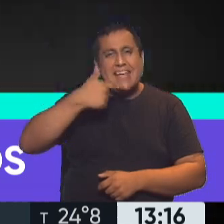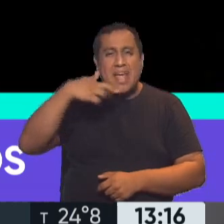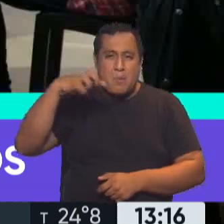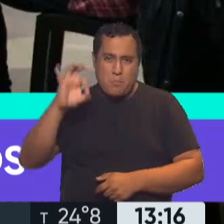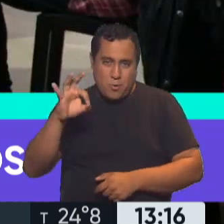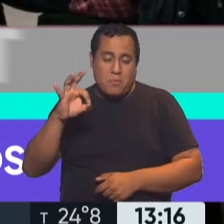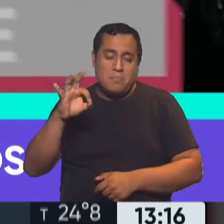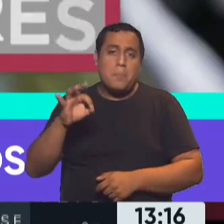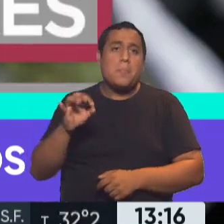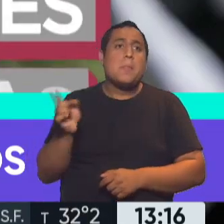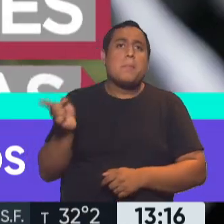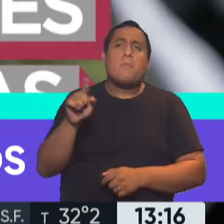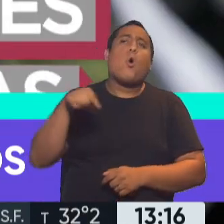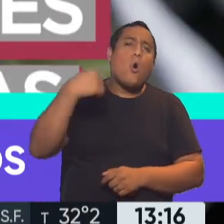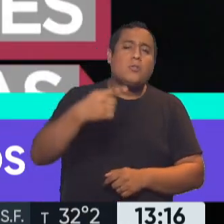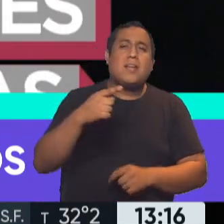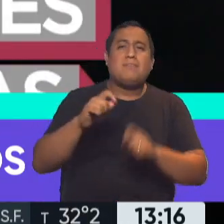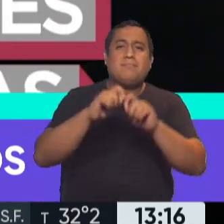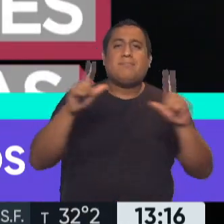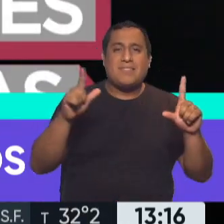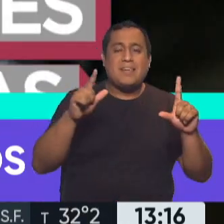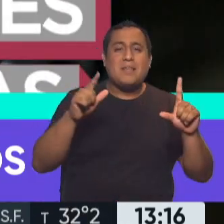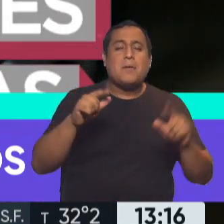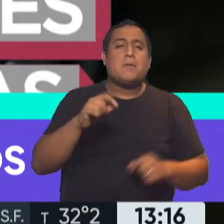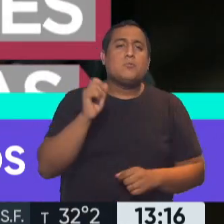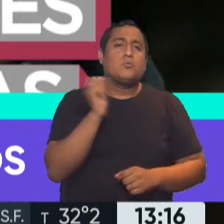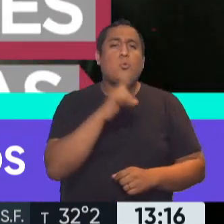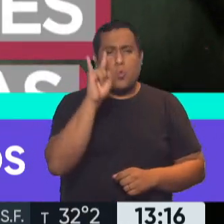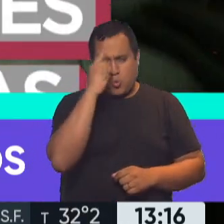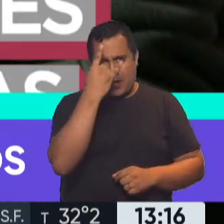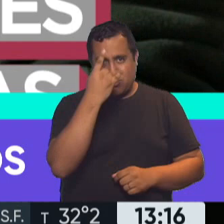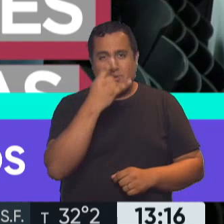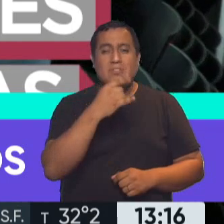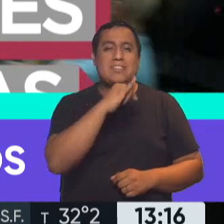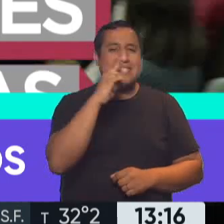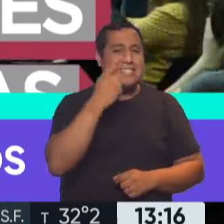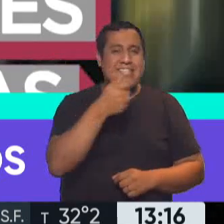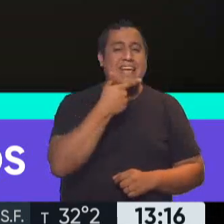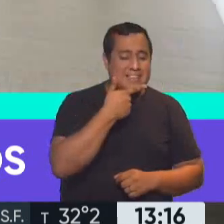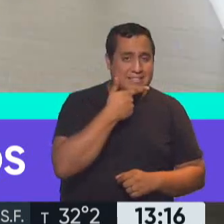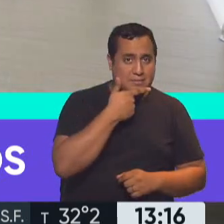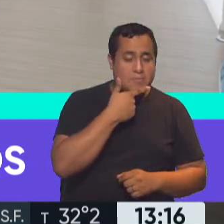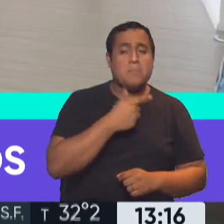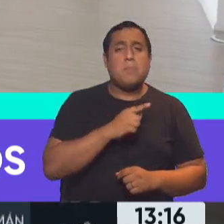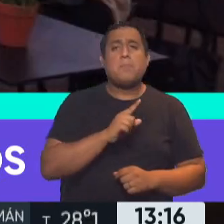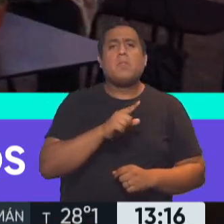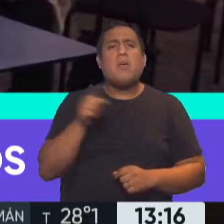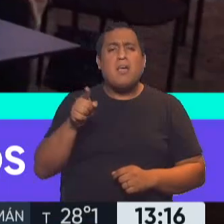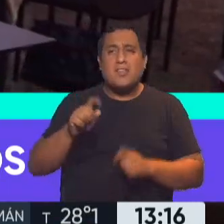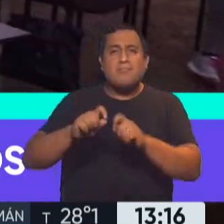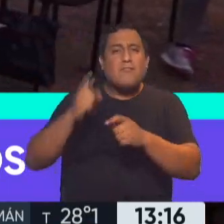Cerrará con El Empleado y el Patrón, del uruguayo Manuel Nieto Sass, con la actuación de Nahuel Pérez Vizcayart. El FICER